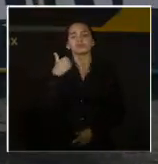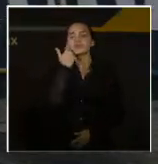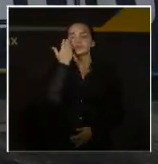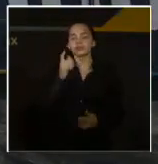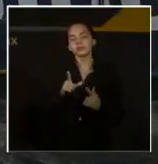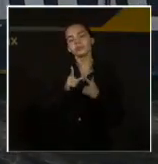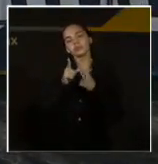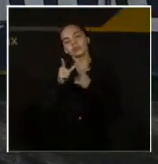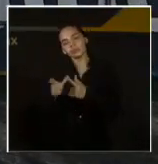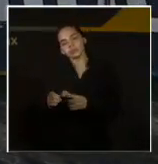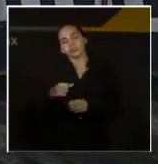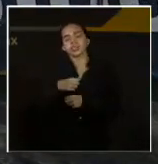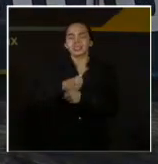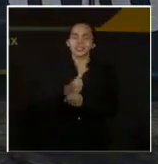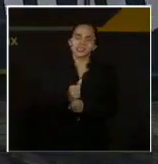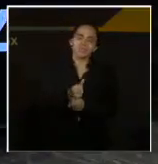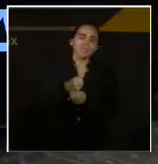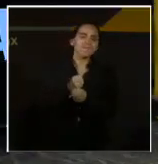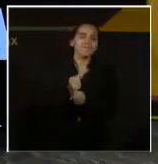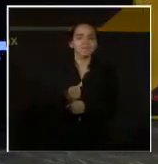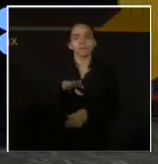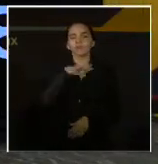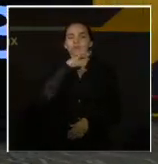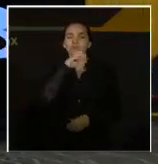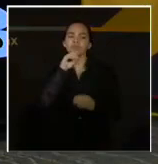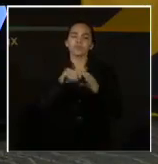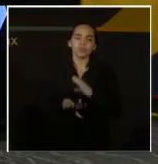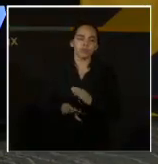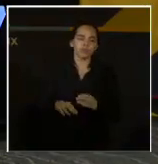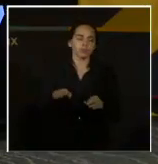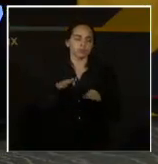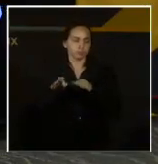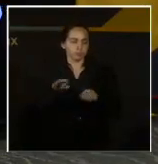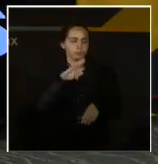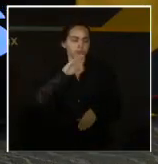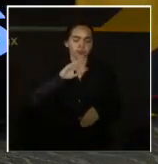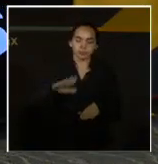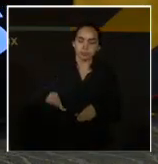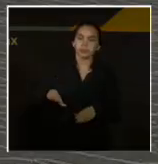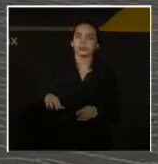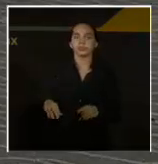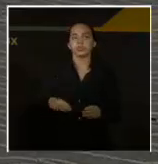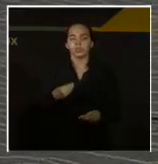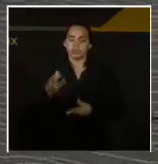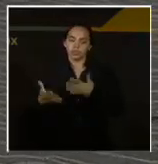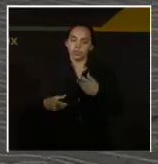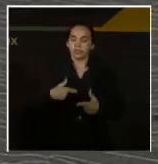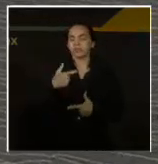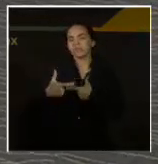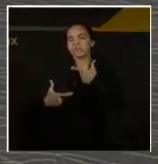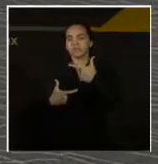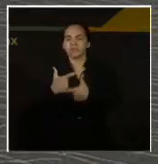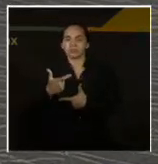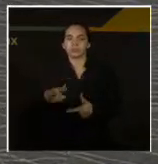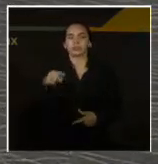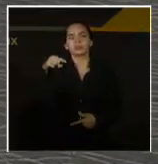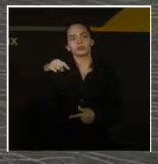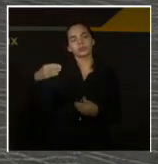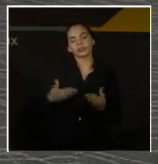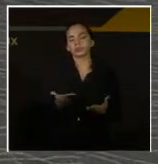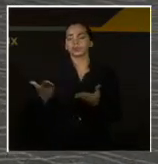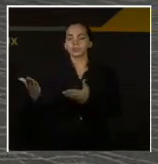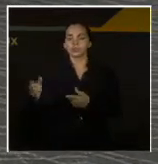seguir padeciendo la corrupción, la impunidad, el despilfarro de recursos. Esto nos